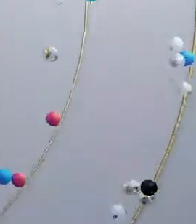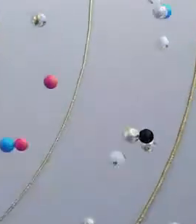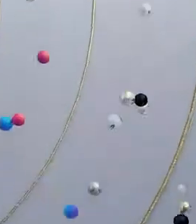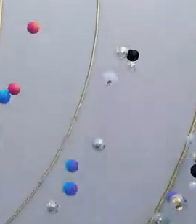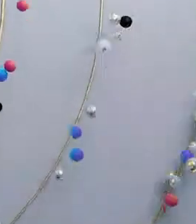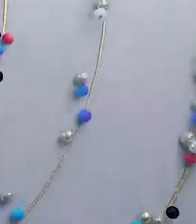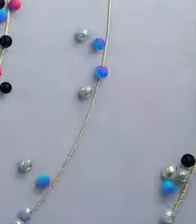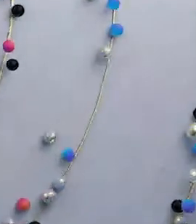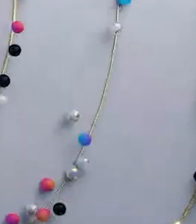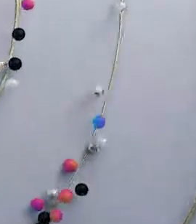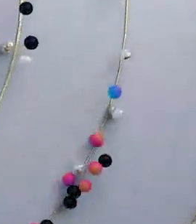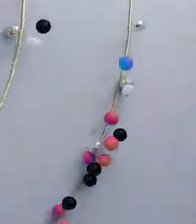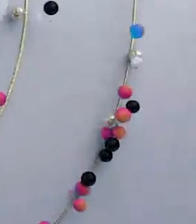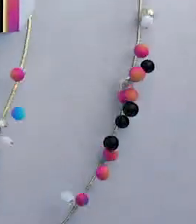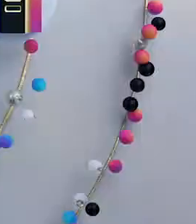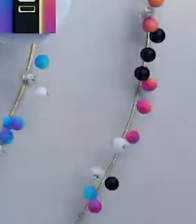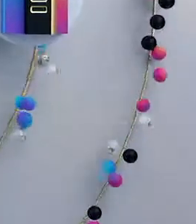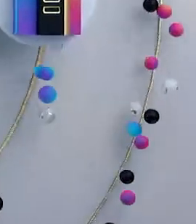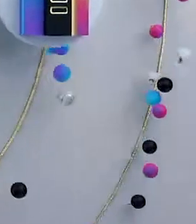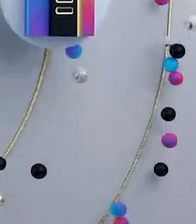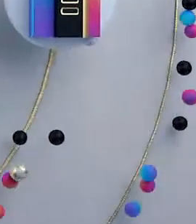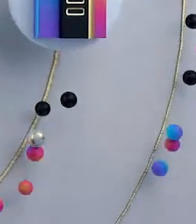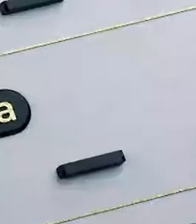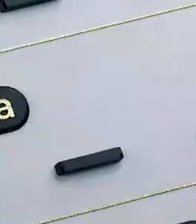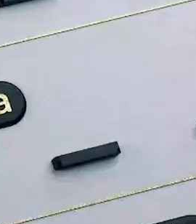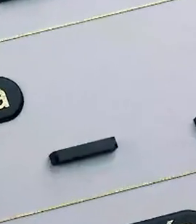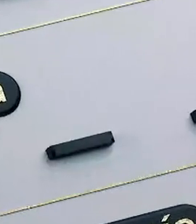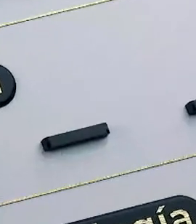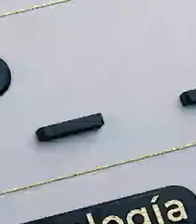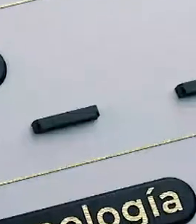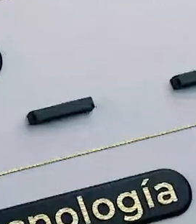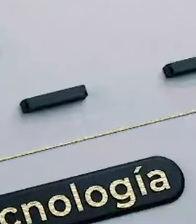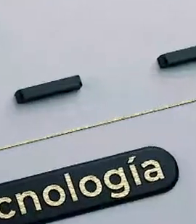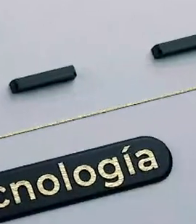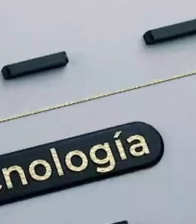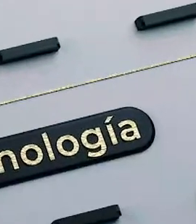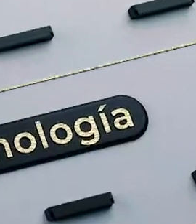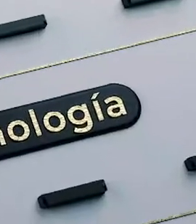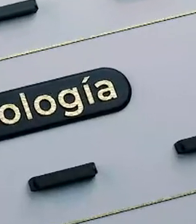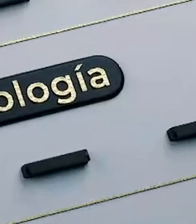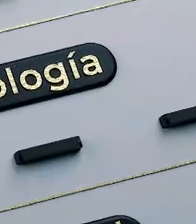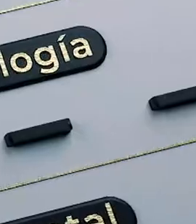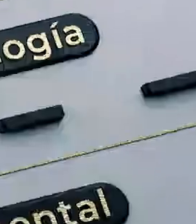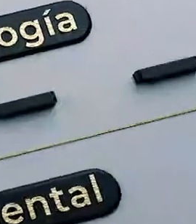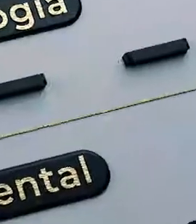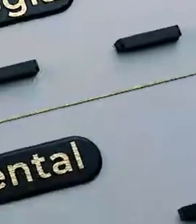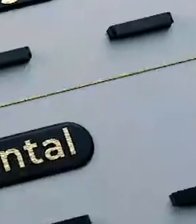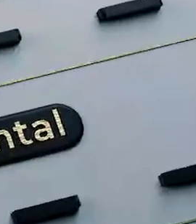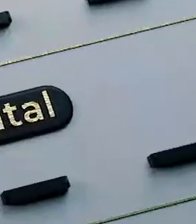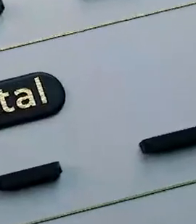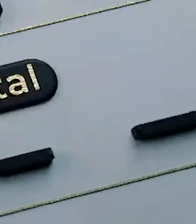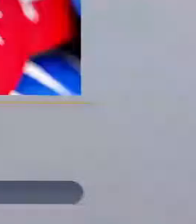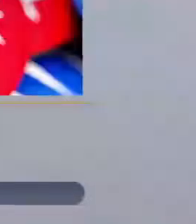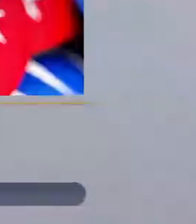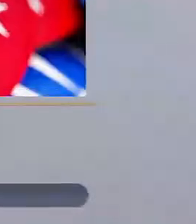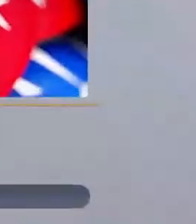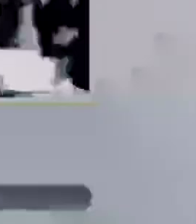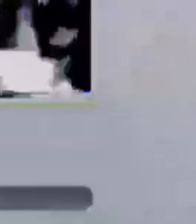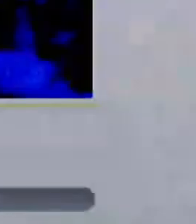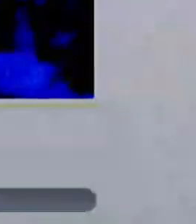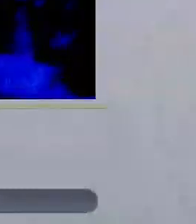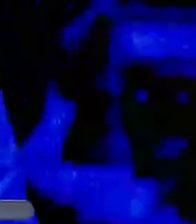a cualquier hora y en cualquier sitio. Programas especiales, lo más relevante, canales y noticias